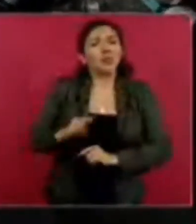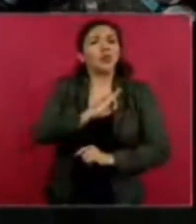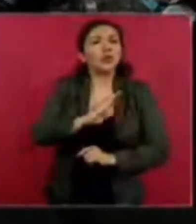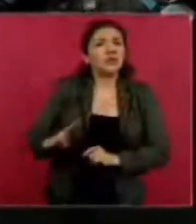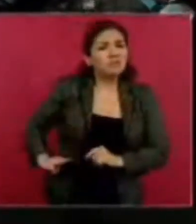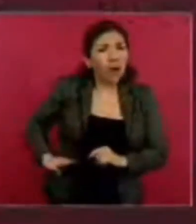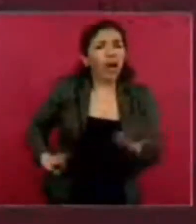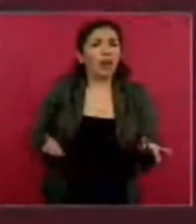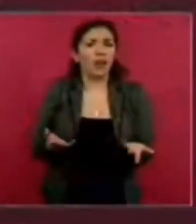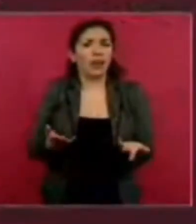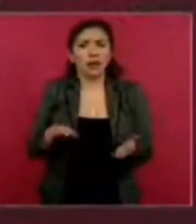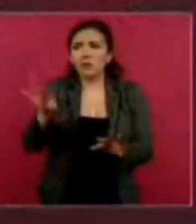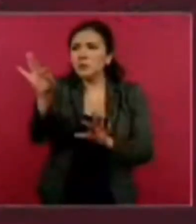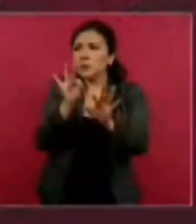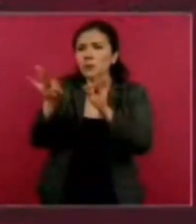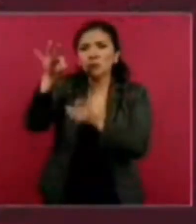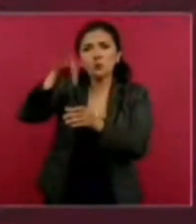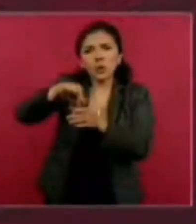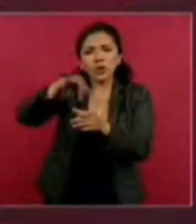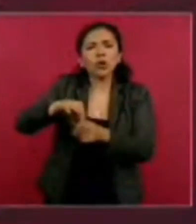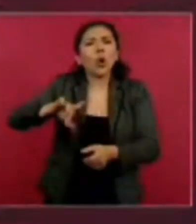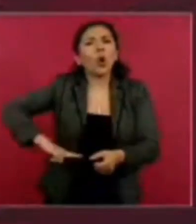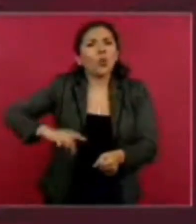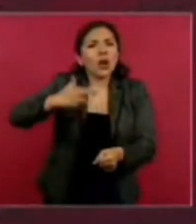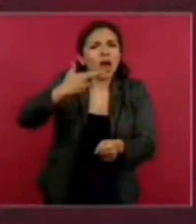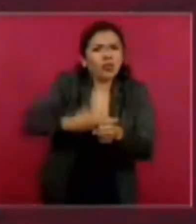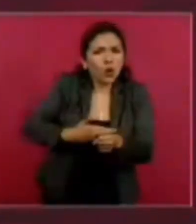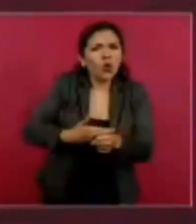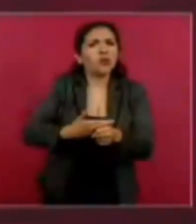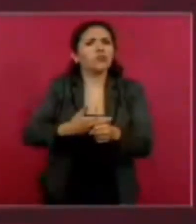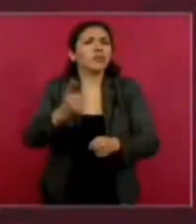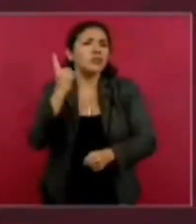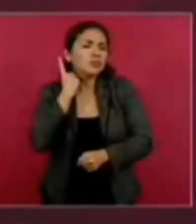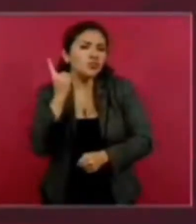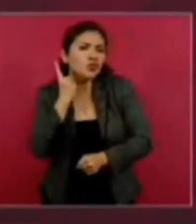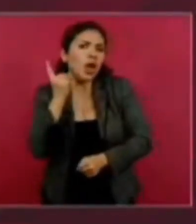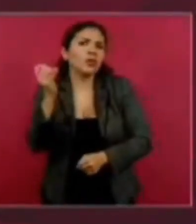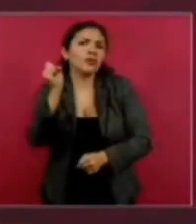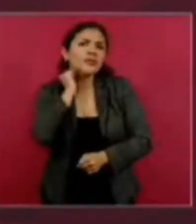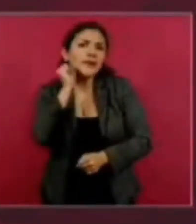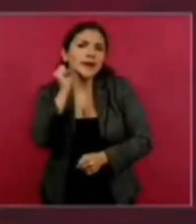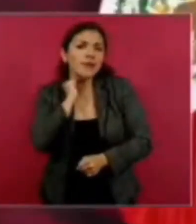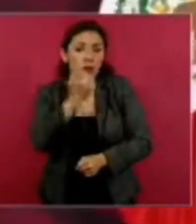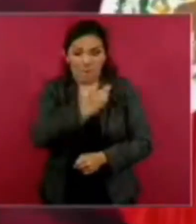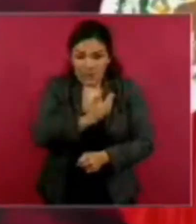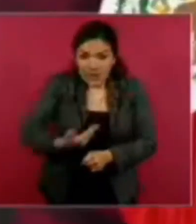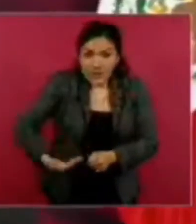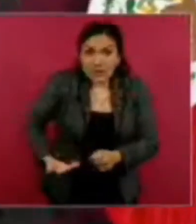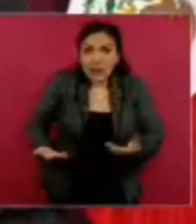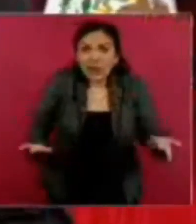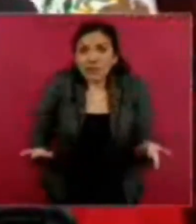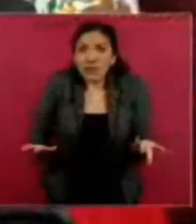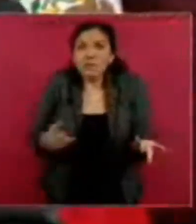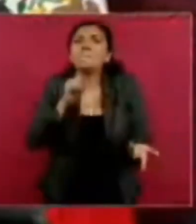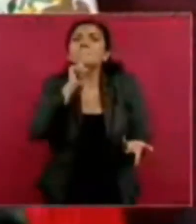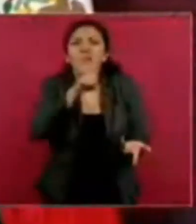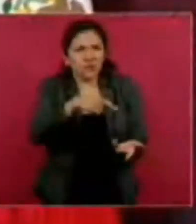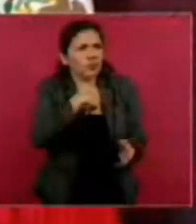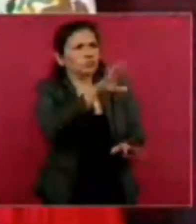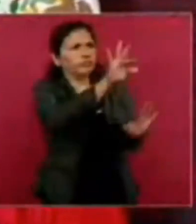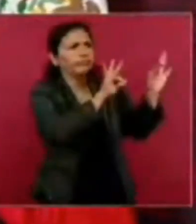municipales, a los gobernadores, a los diputados, a los senadores, al presidente de la República. ¿Por qué no